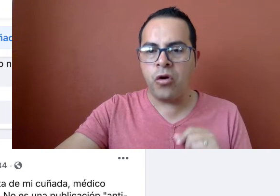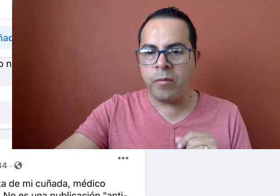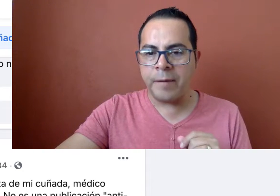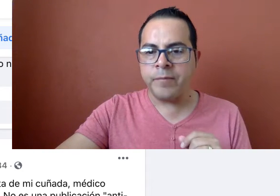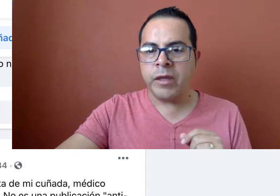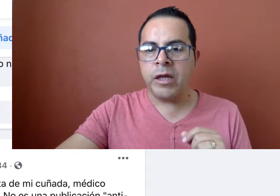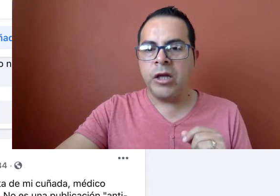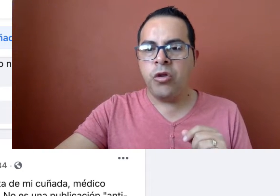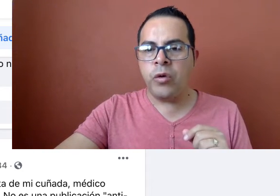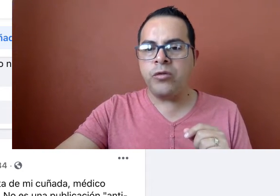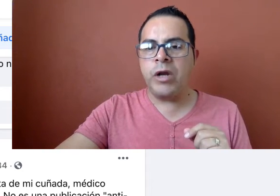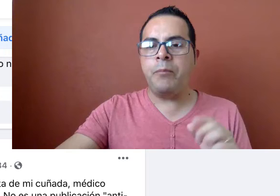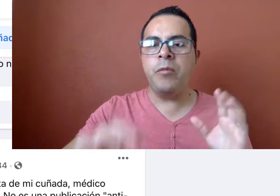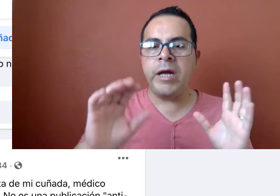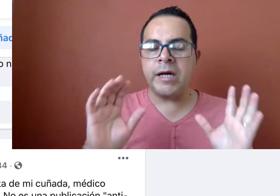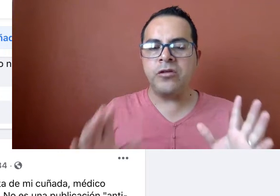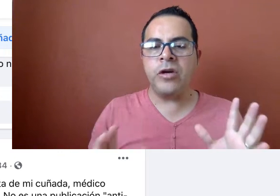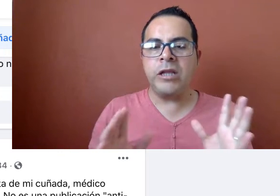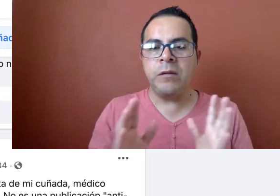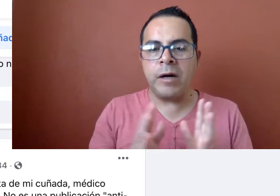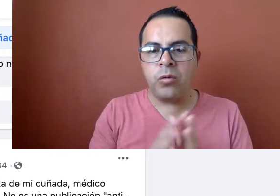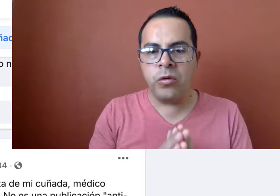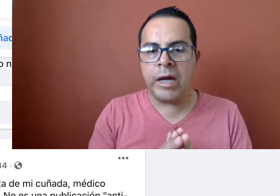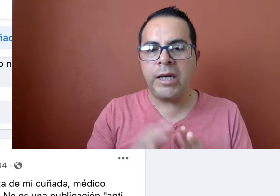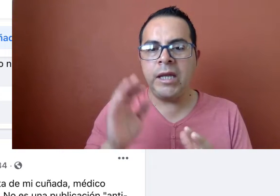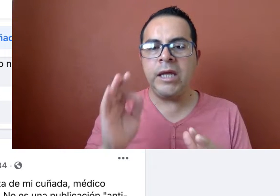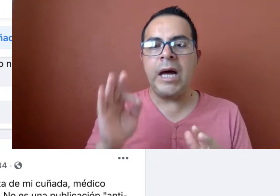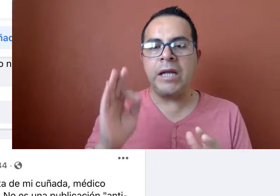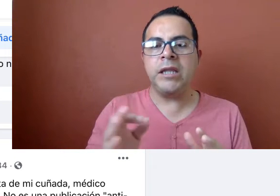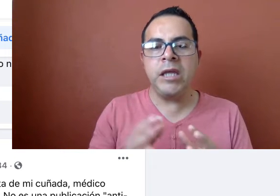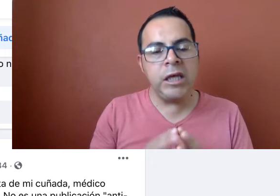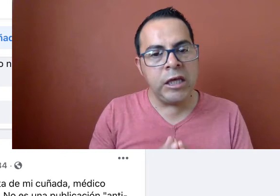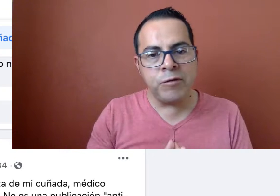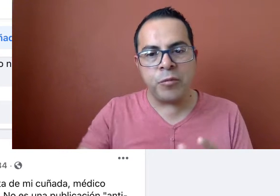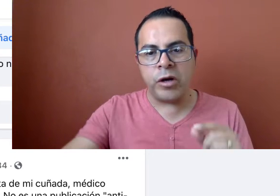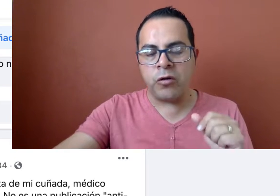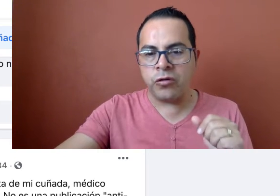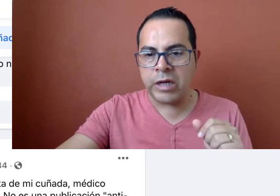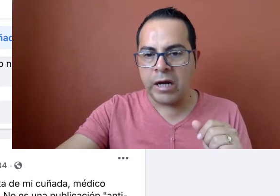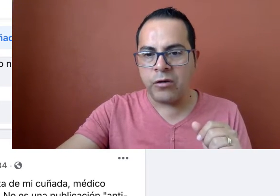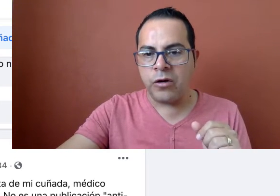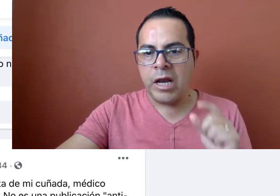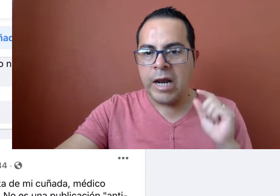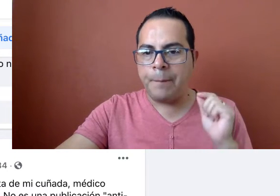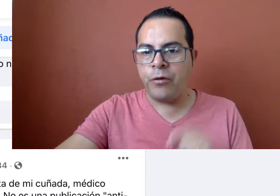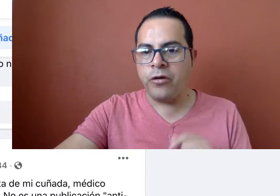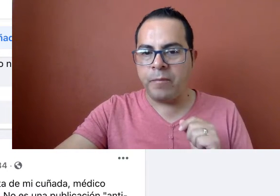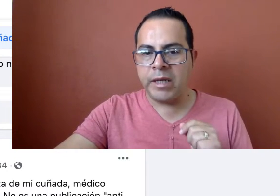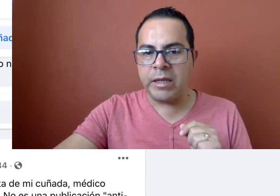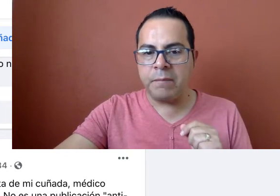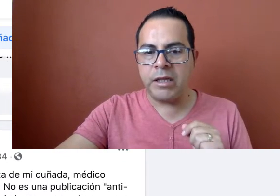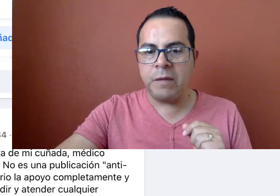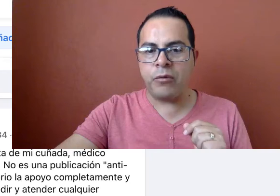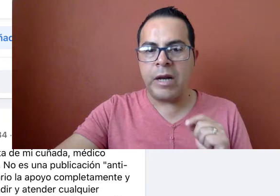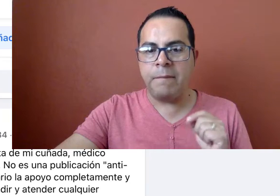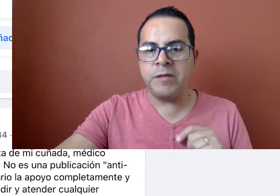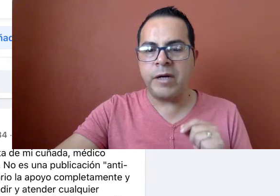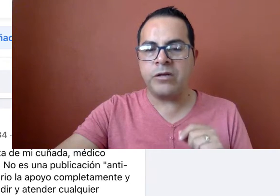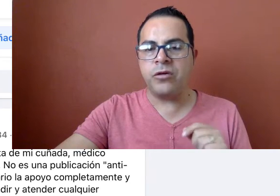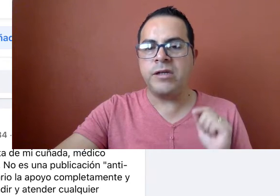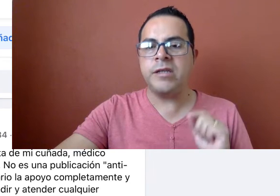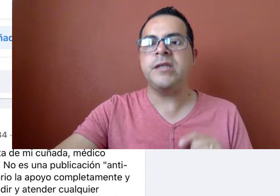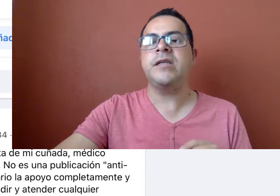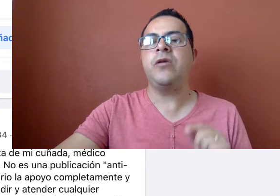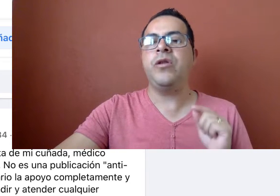de Monclova. No es una publicación antivacuna ni anti-IMSS, por el contrario, la apoyo completamente y por la